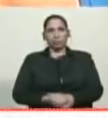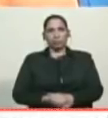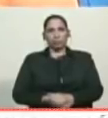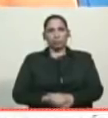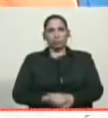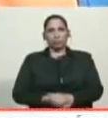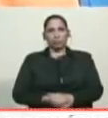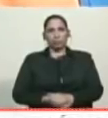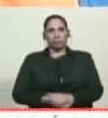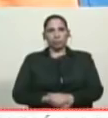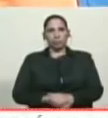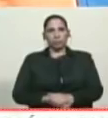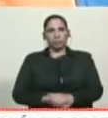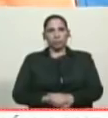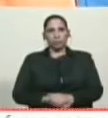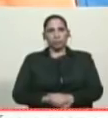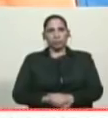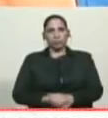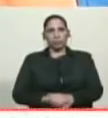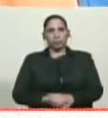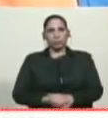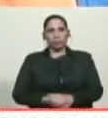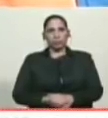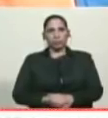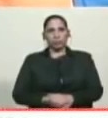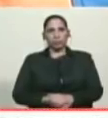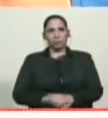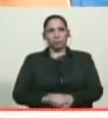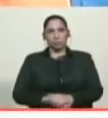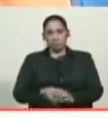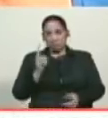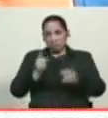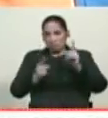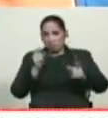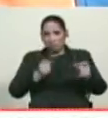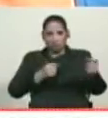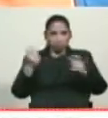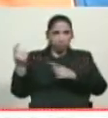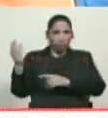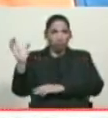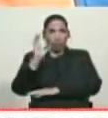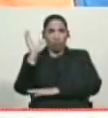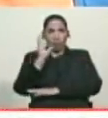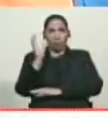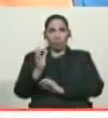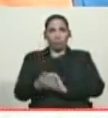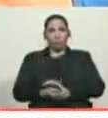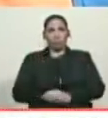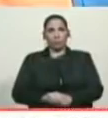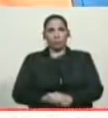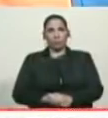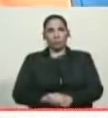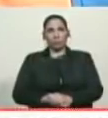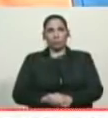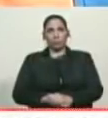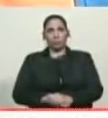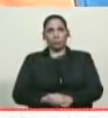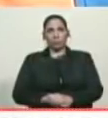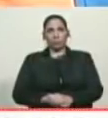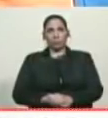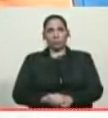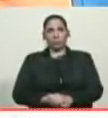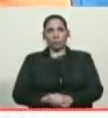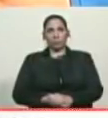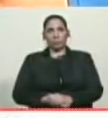ocurre nada, no va a ocurrir nada. Si alguien trae de Colombia y considera que ellos les están